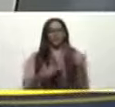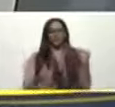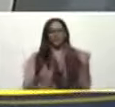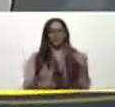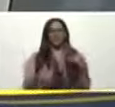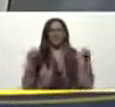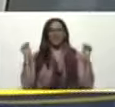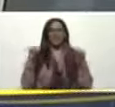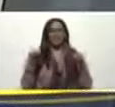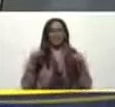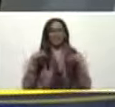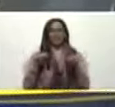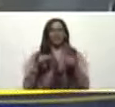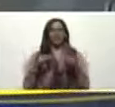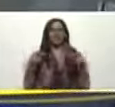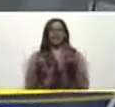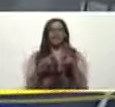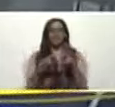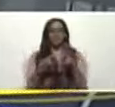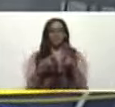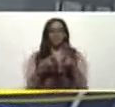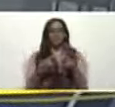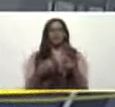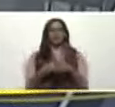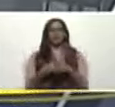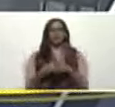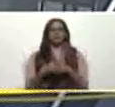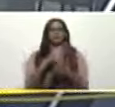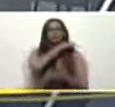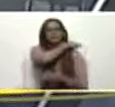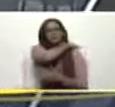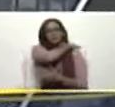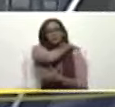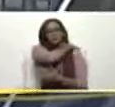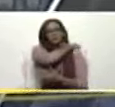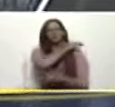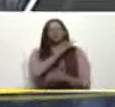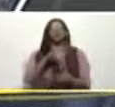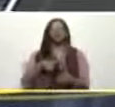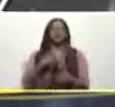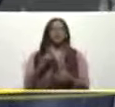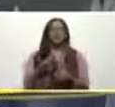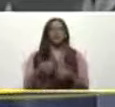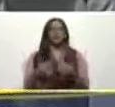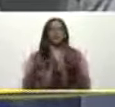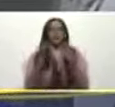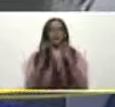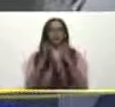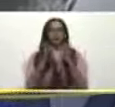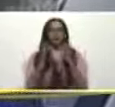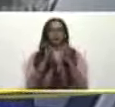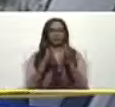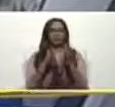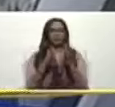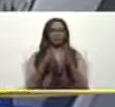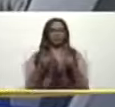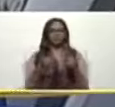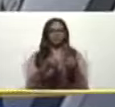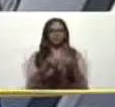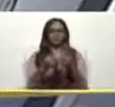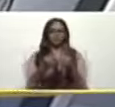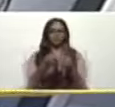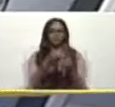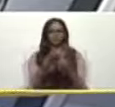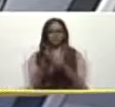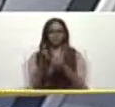que este equipo, tanto este como el otro equipo, se pueden conectar vía remota. ¿Qué quiere decir esto? Que nuestros